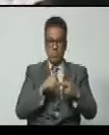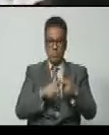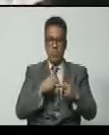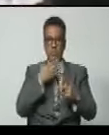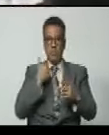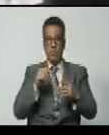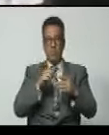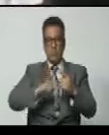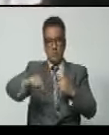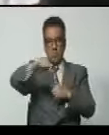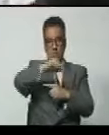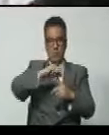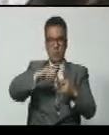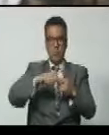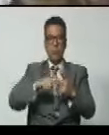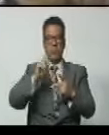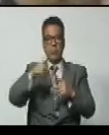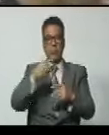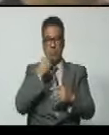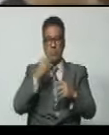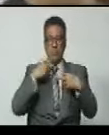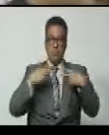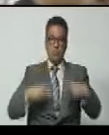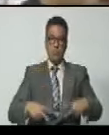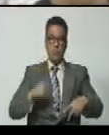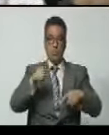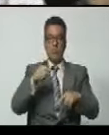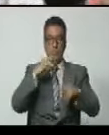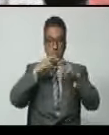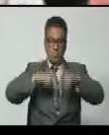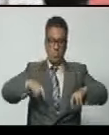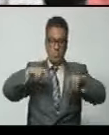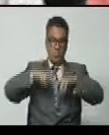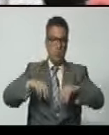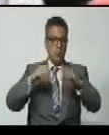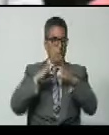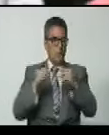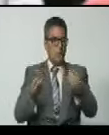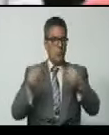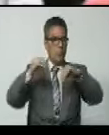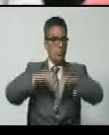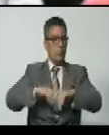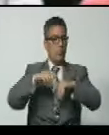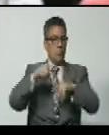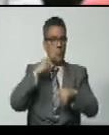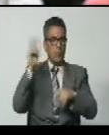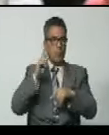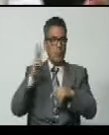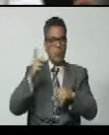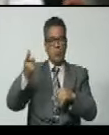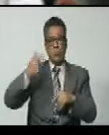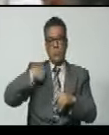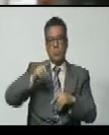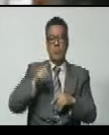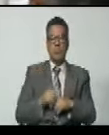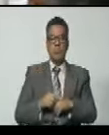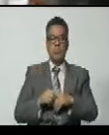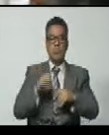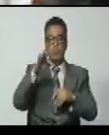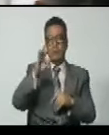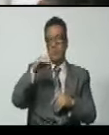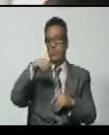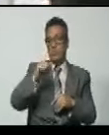medio ambiente y mejorar, por supuesto, la calidad de vida. Y allí se revisarán todos los acuerdos que Venezuela sostiene con la